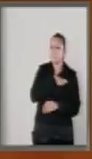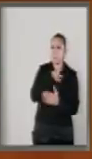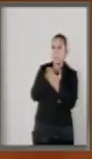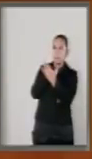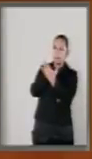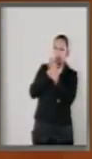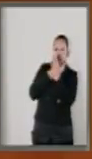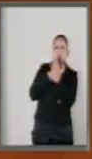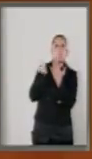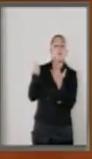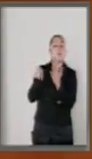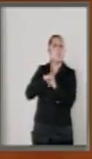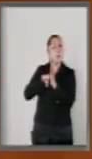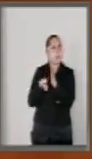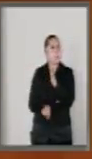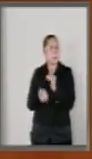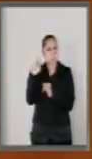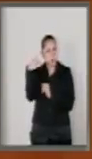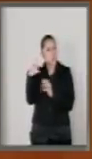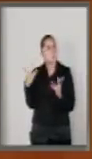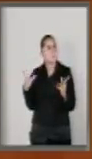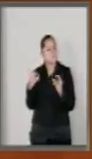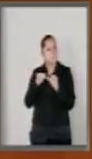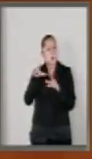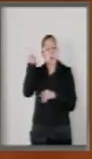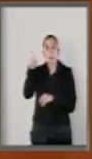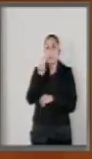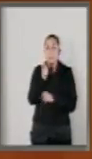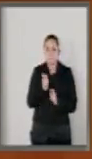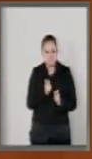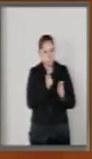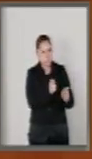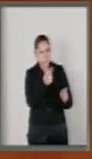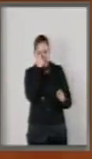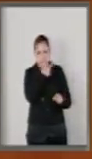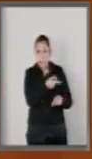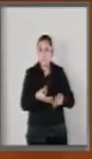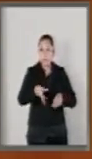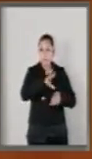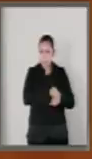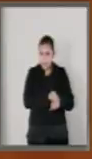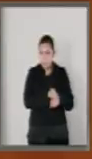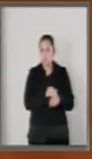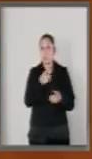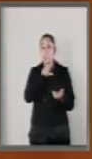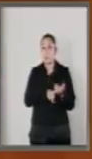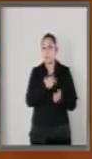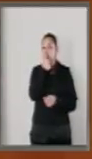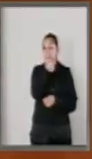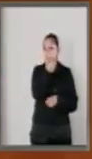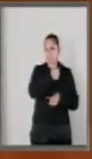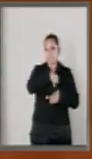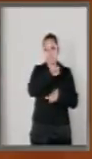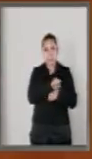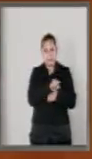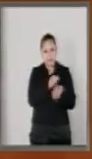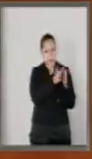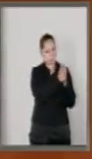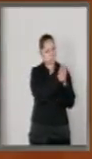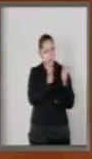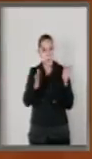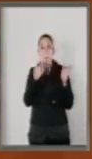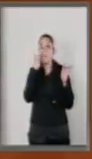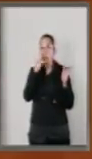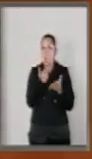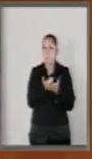ello, porque establece el derecho al permiso de maternidad 6 semanas sin reducción de la prestación económica,